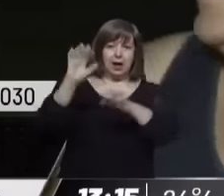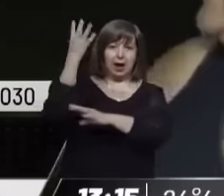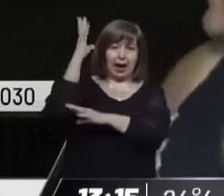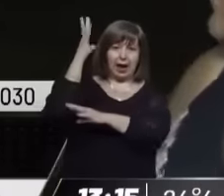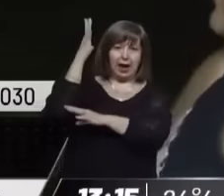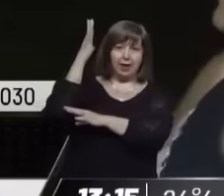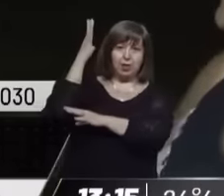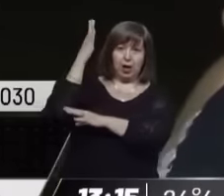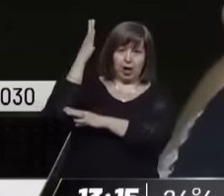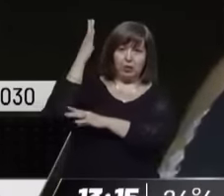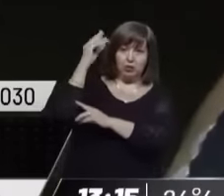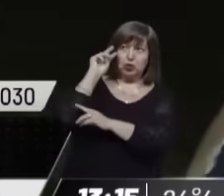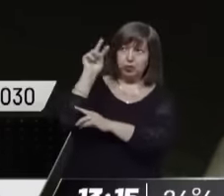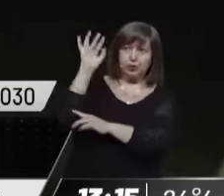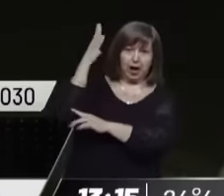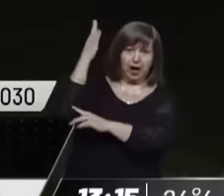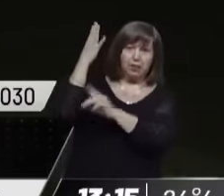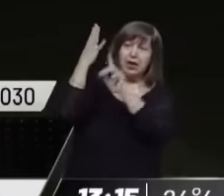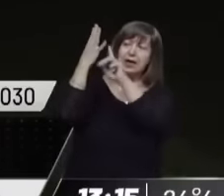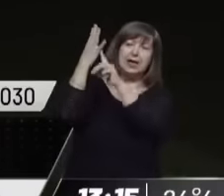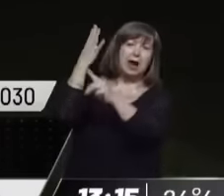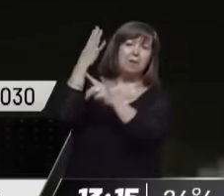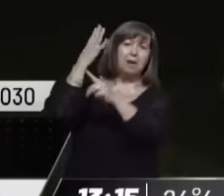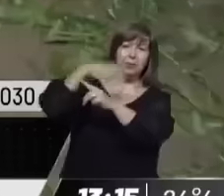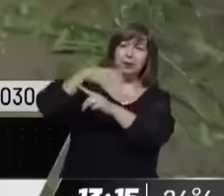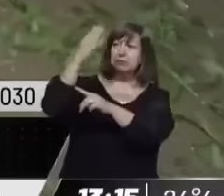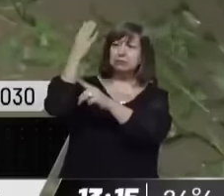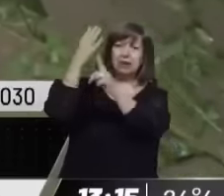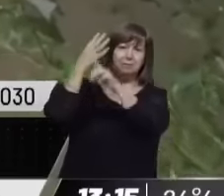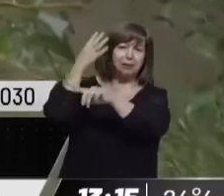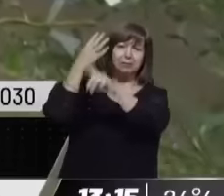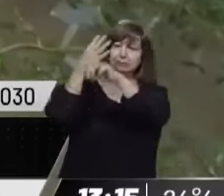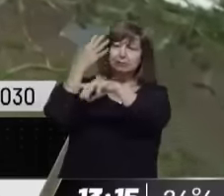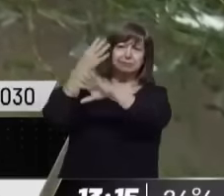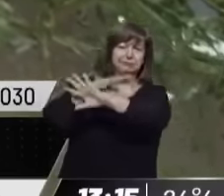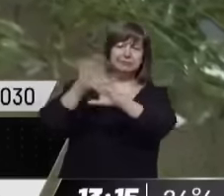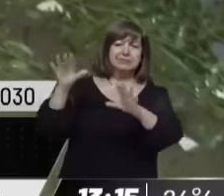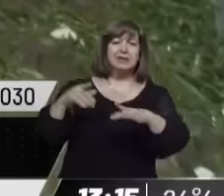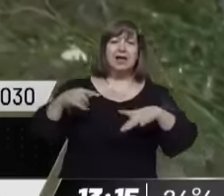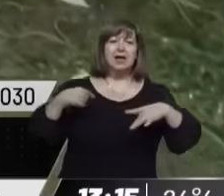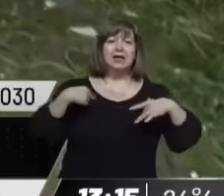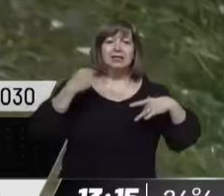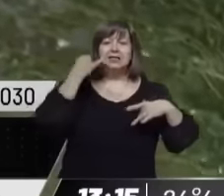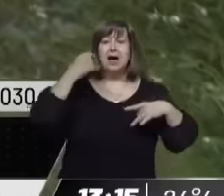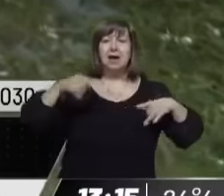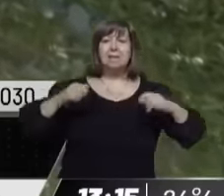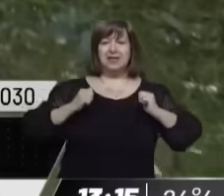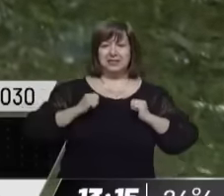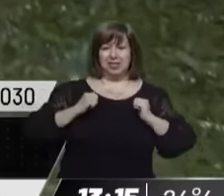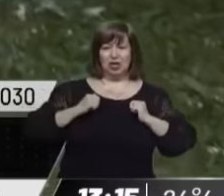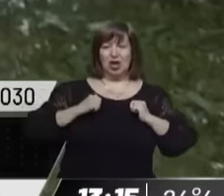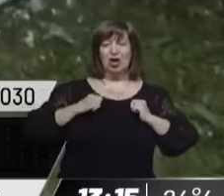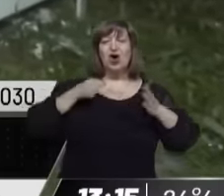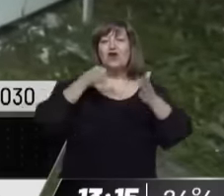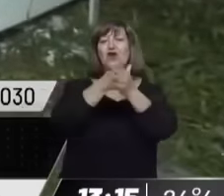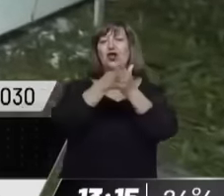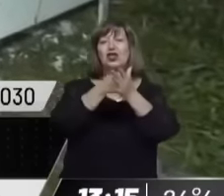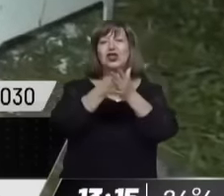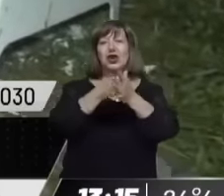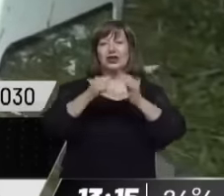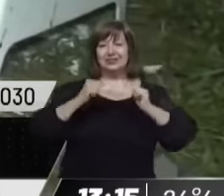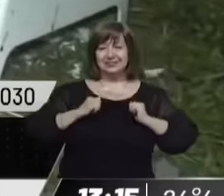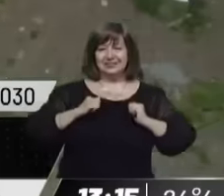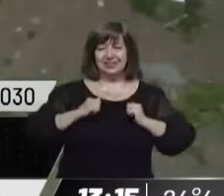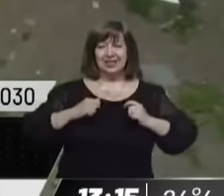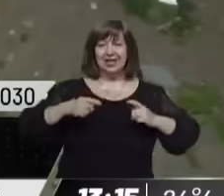arrancó? Sí, el árbol sí, rompió la rama, bueno, ha roto sillones, reposera, todo lo que teníamos en el fondo,